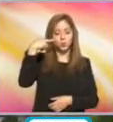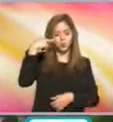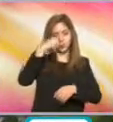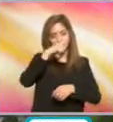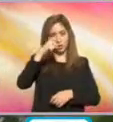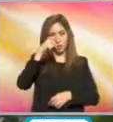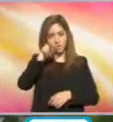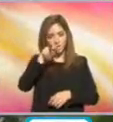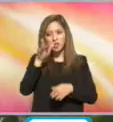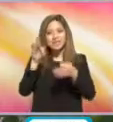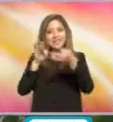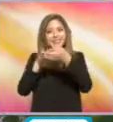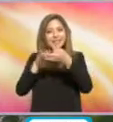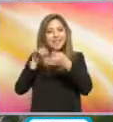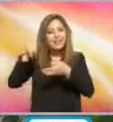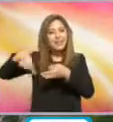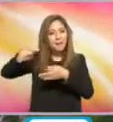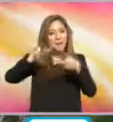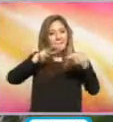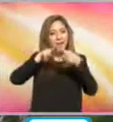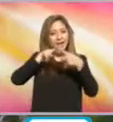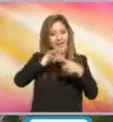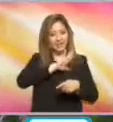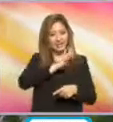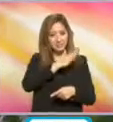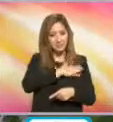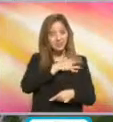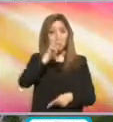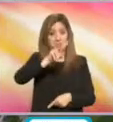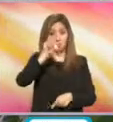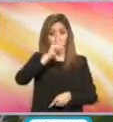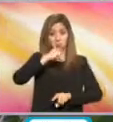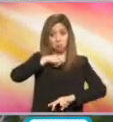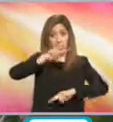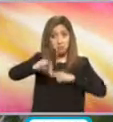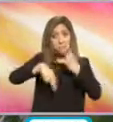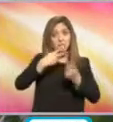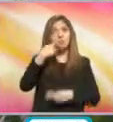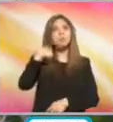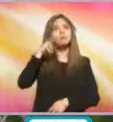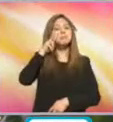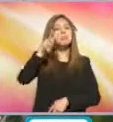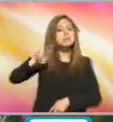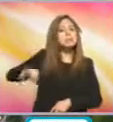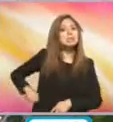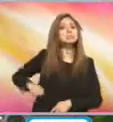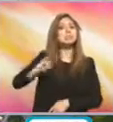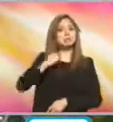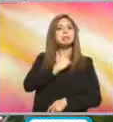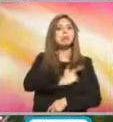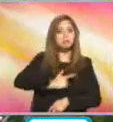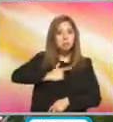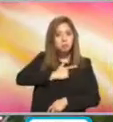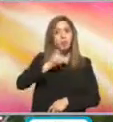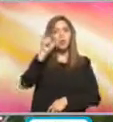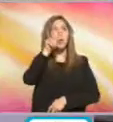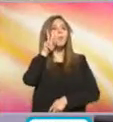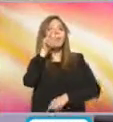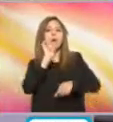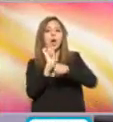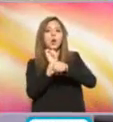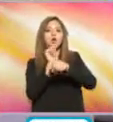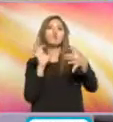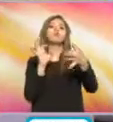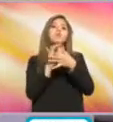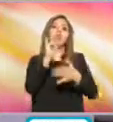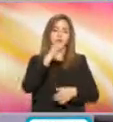Parque España. No se lo pierdan, de veras. A mí me gustó mucho, lo van a disfrutar y se van a identificar con las actuaciones. Oye, nos tienes